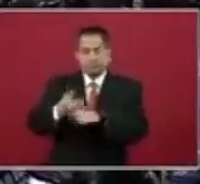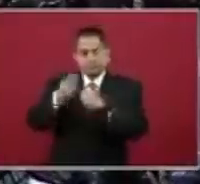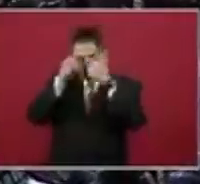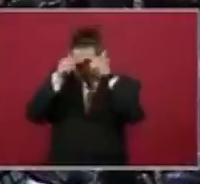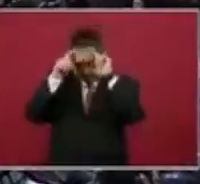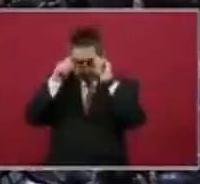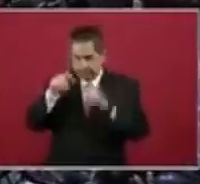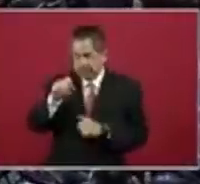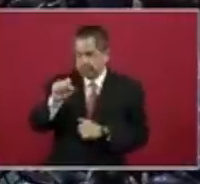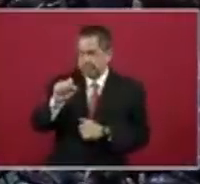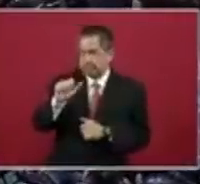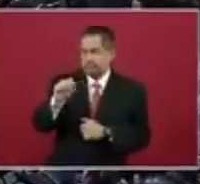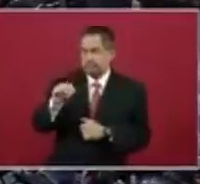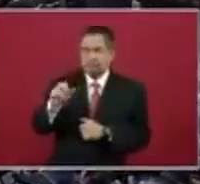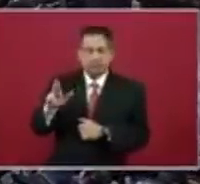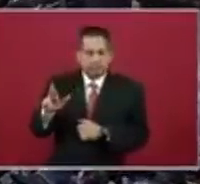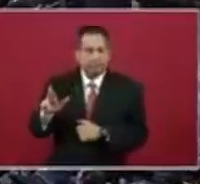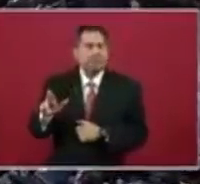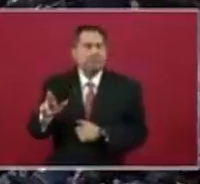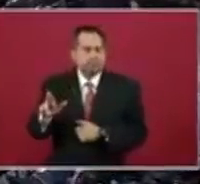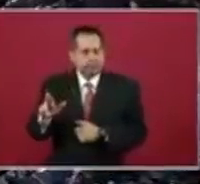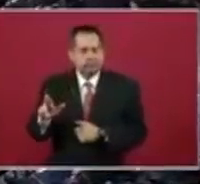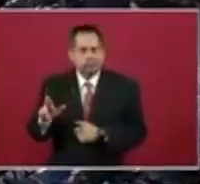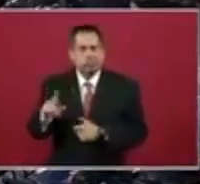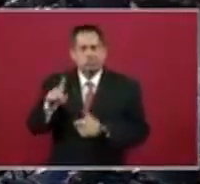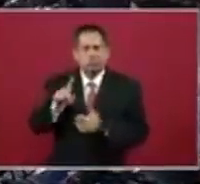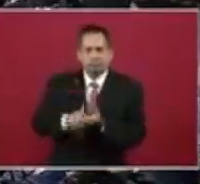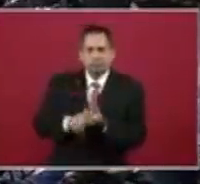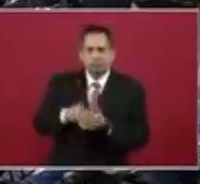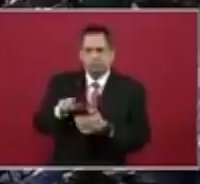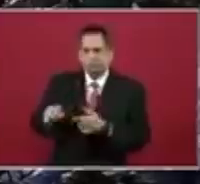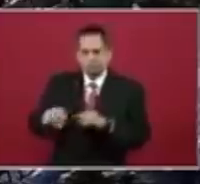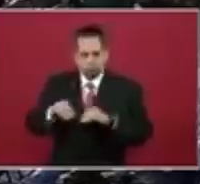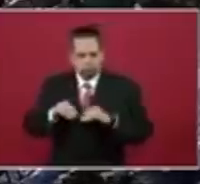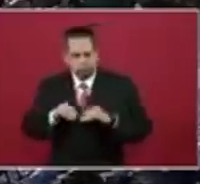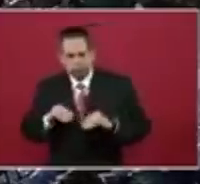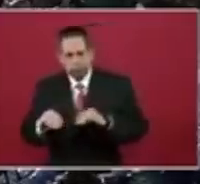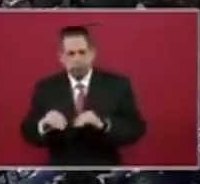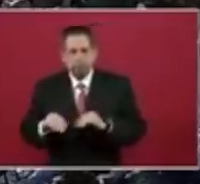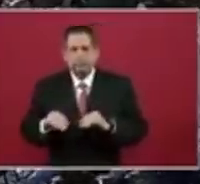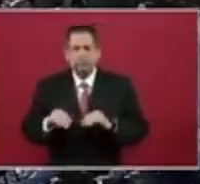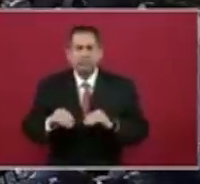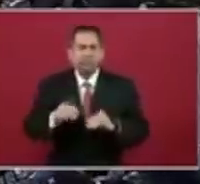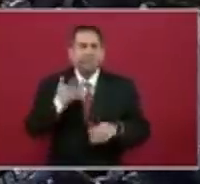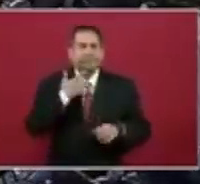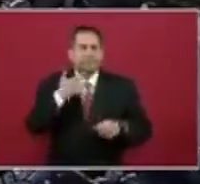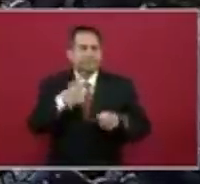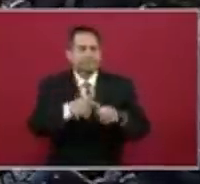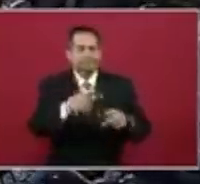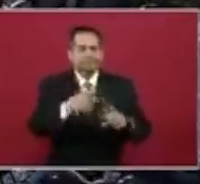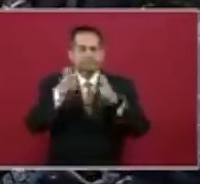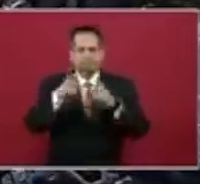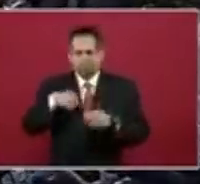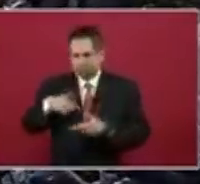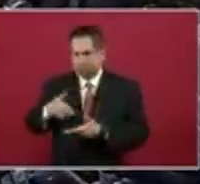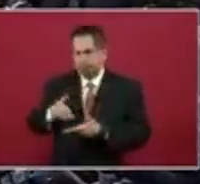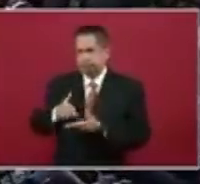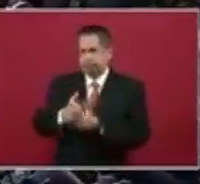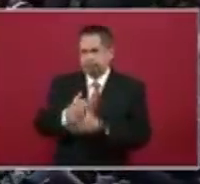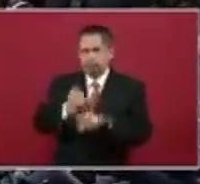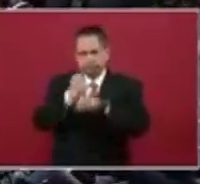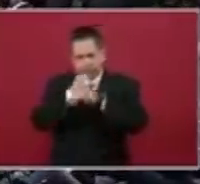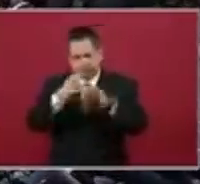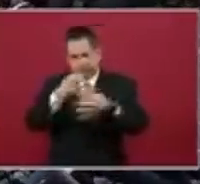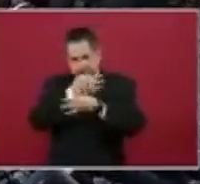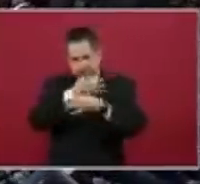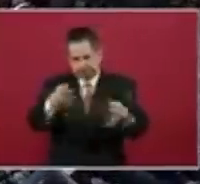que ha intervenido en esta operación del robo de hidrocarburos, entonces se le informa lo